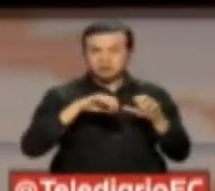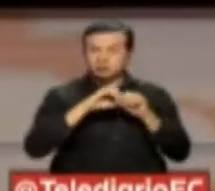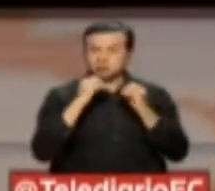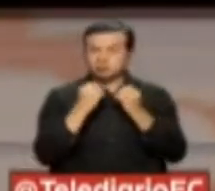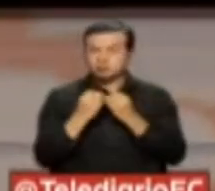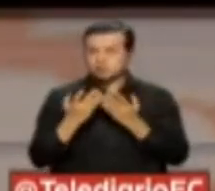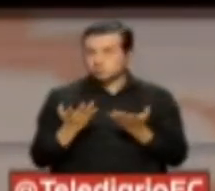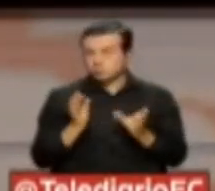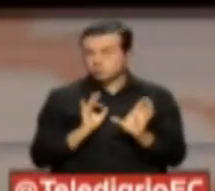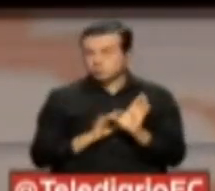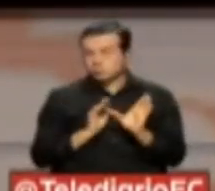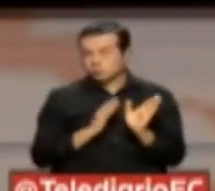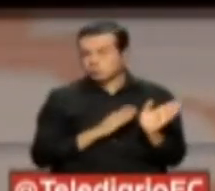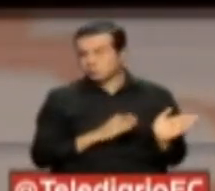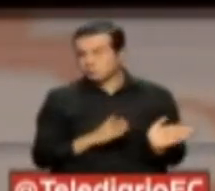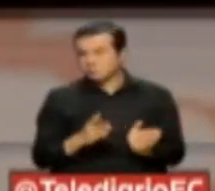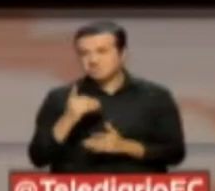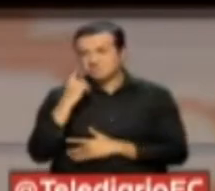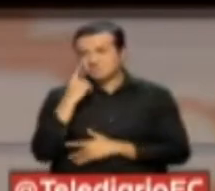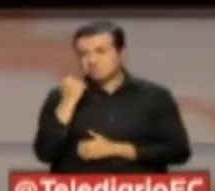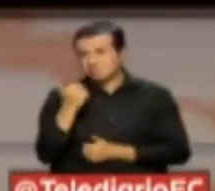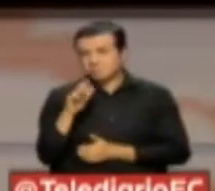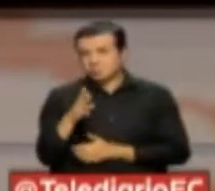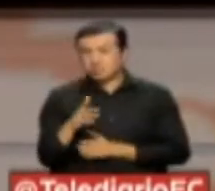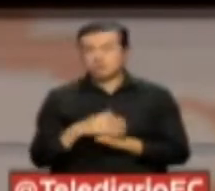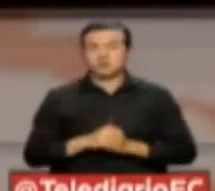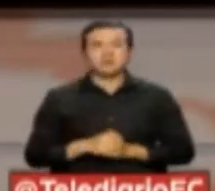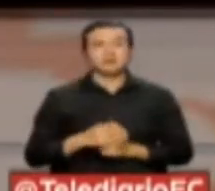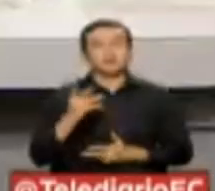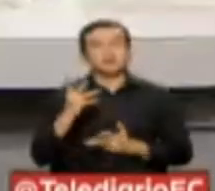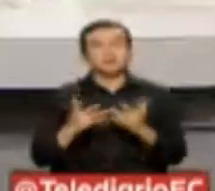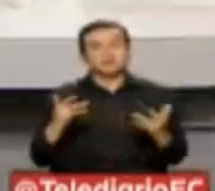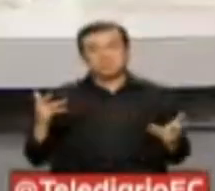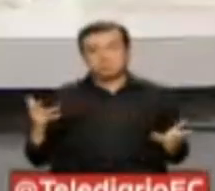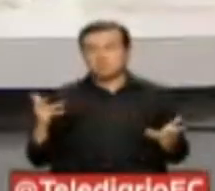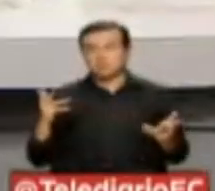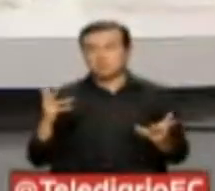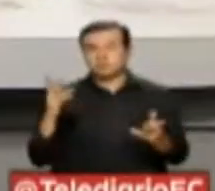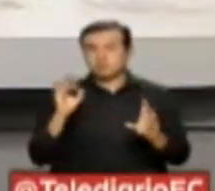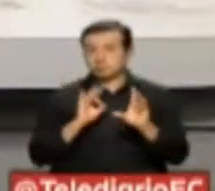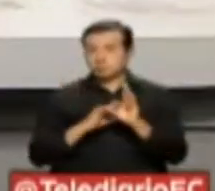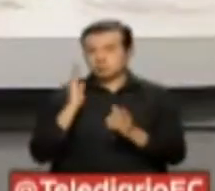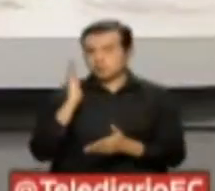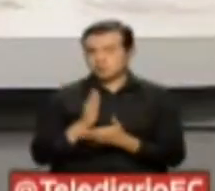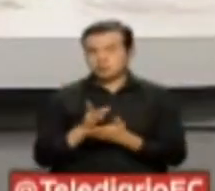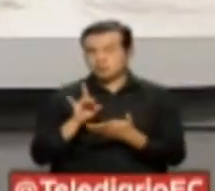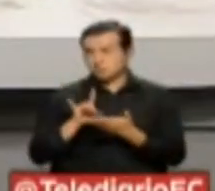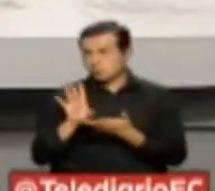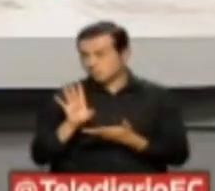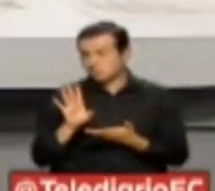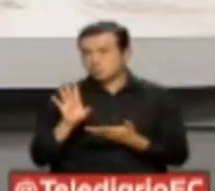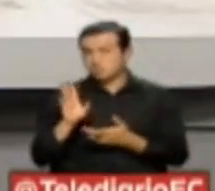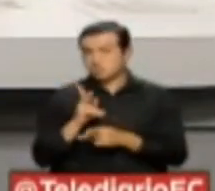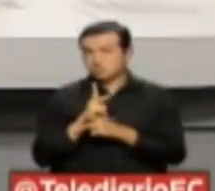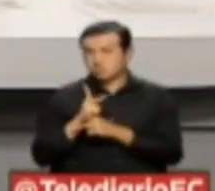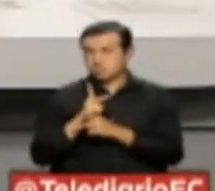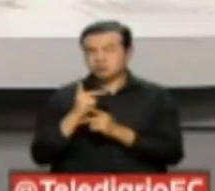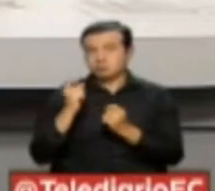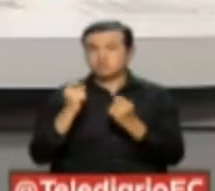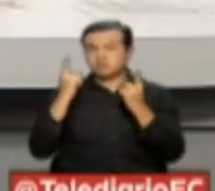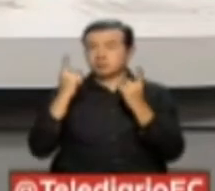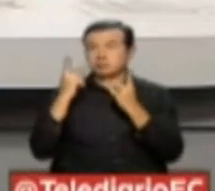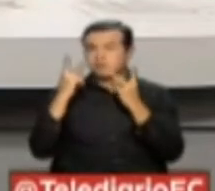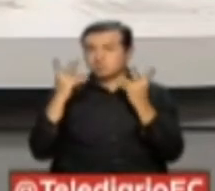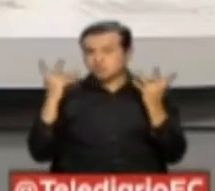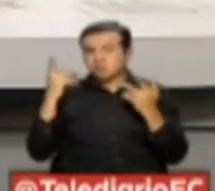organismos que el tiempo ha demostrado que no eran adecuados a la probabilidad de que se elimine entonces es bueno cejó nosotros llama inmediatamente